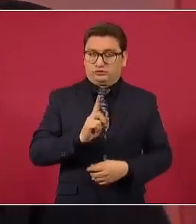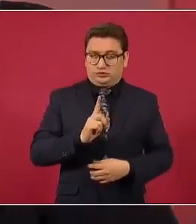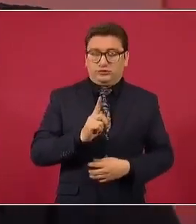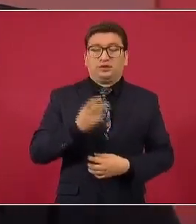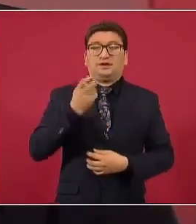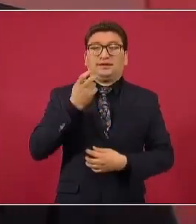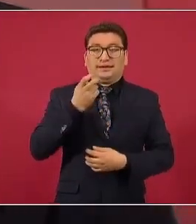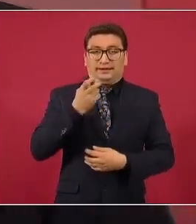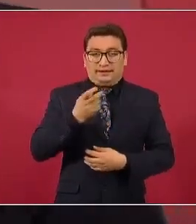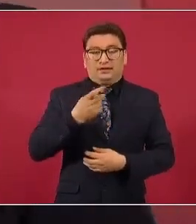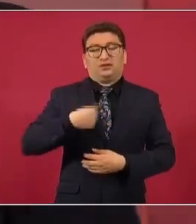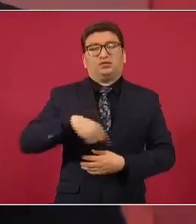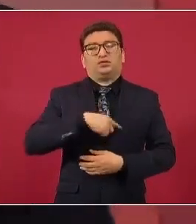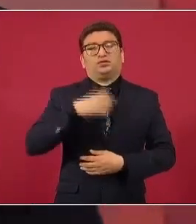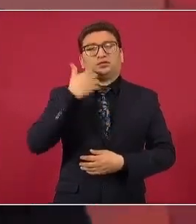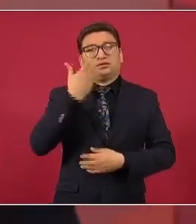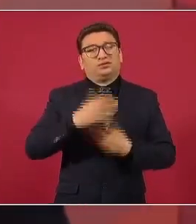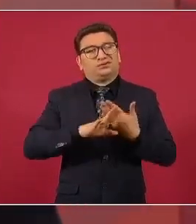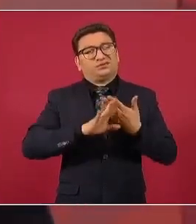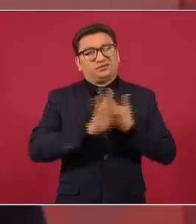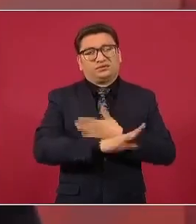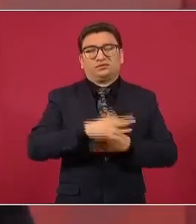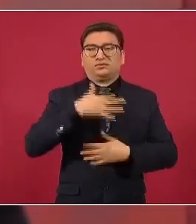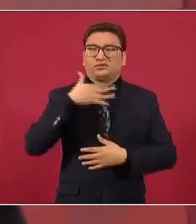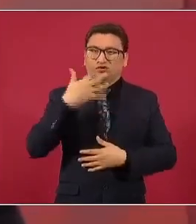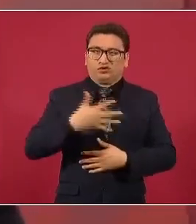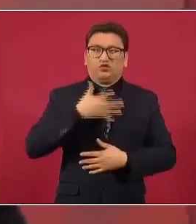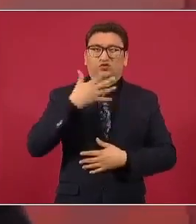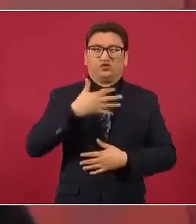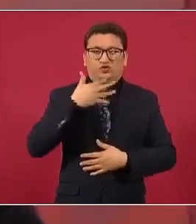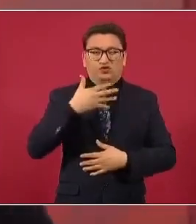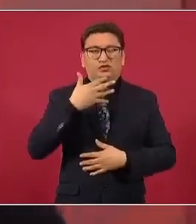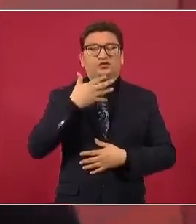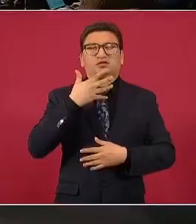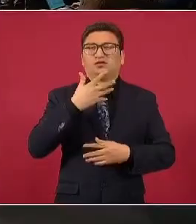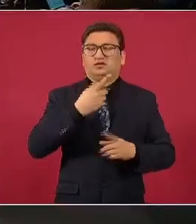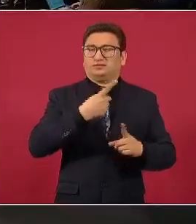evitar la corrupción, el contrabando,